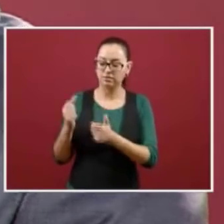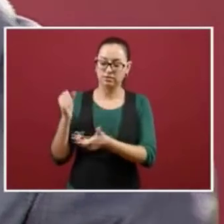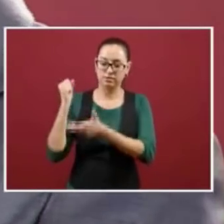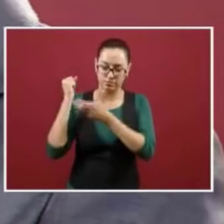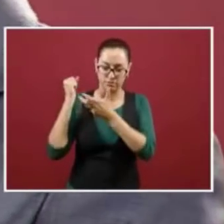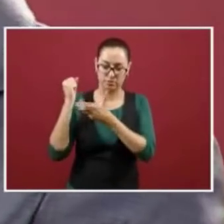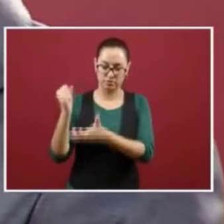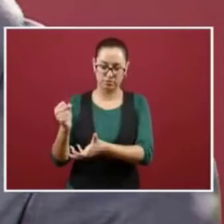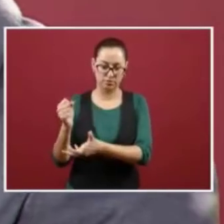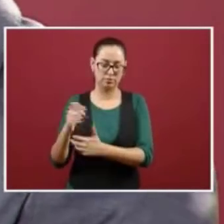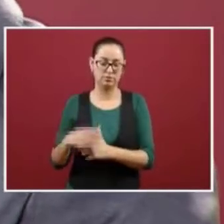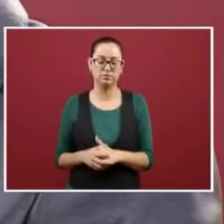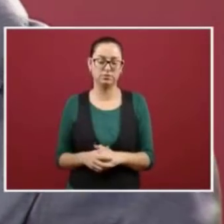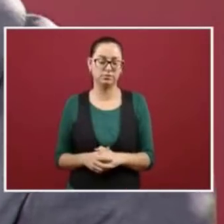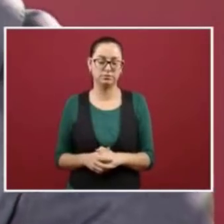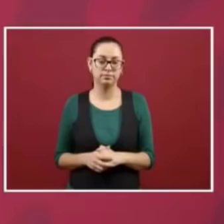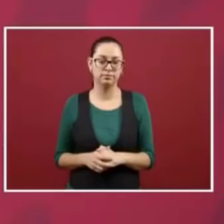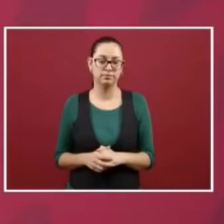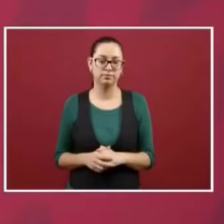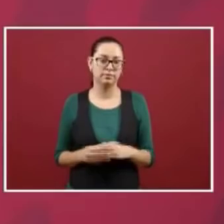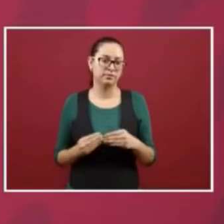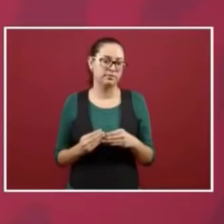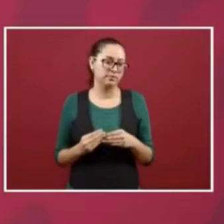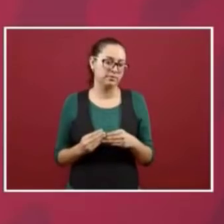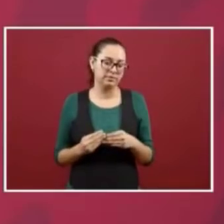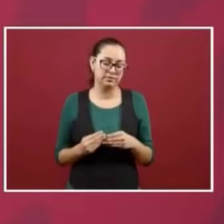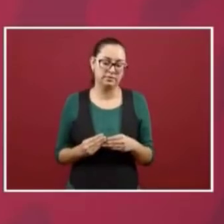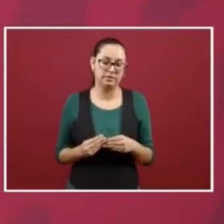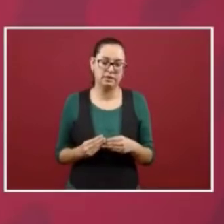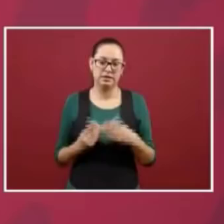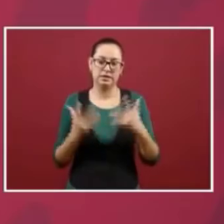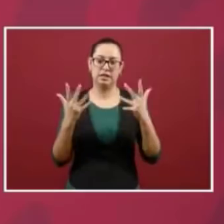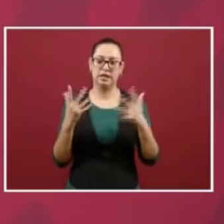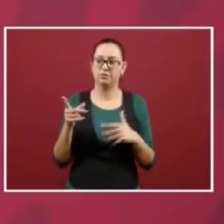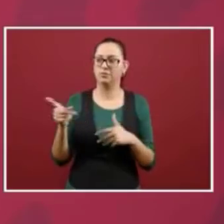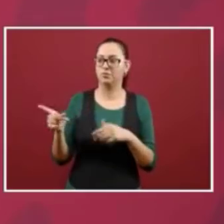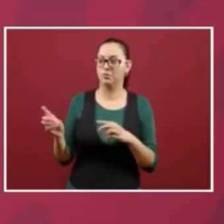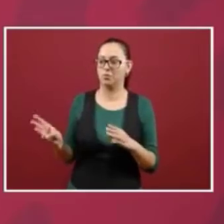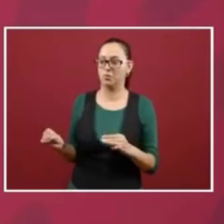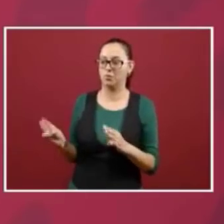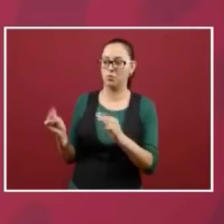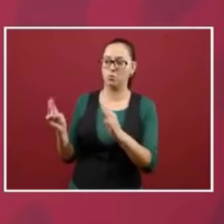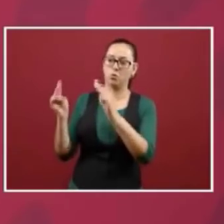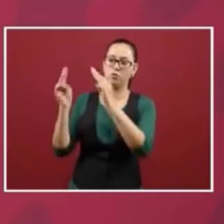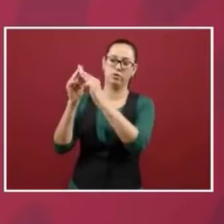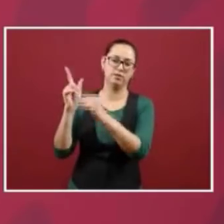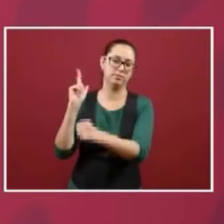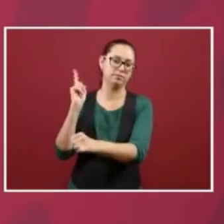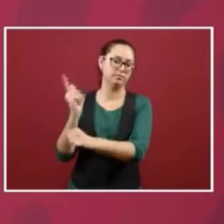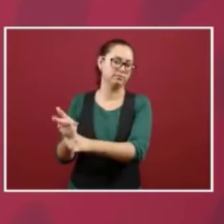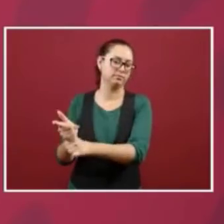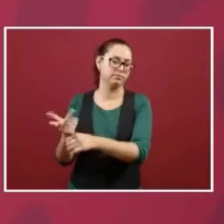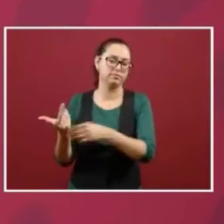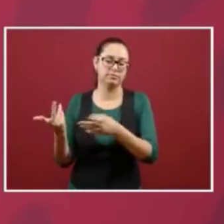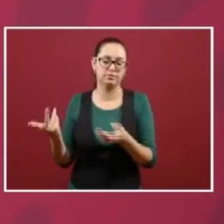claro que se tomó en cuenta el cerro saben desde cuándo